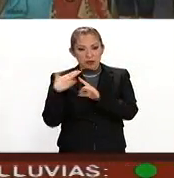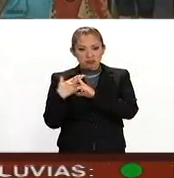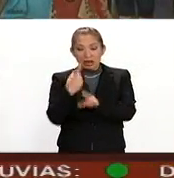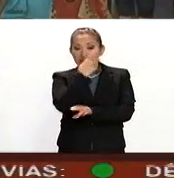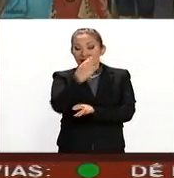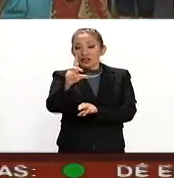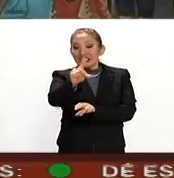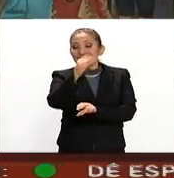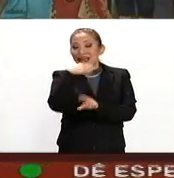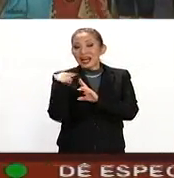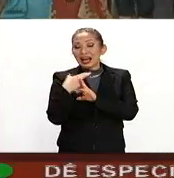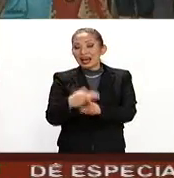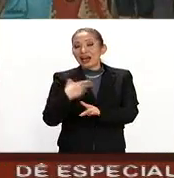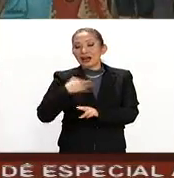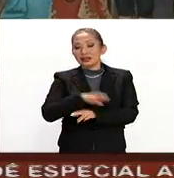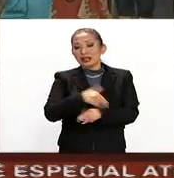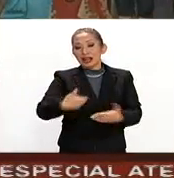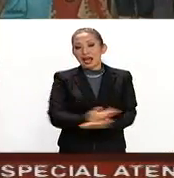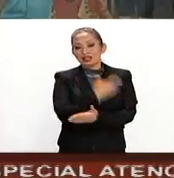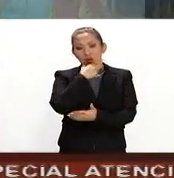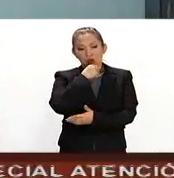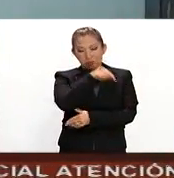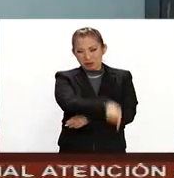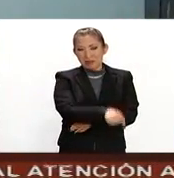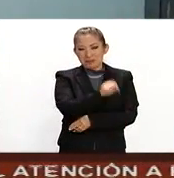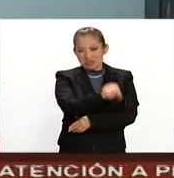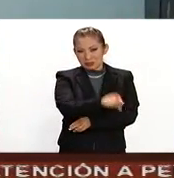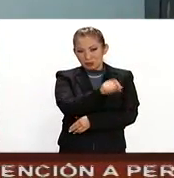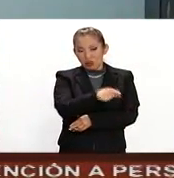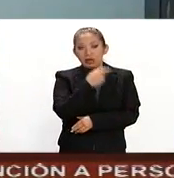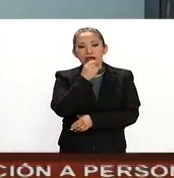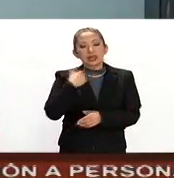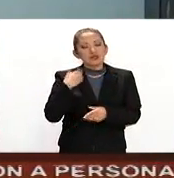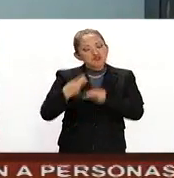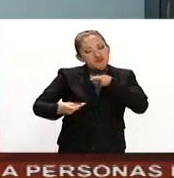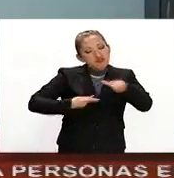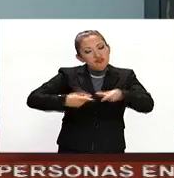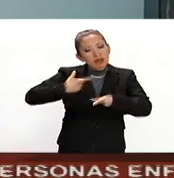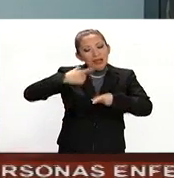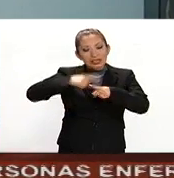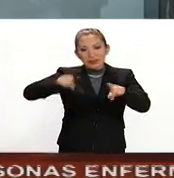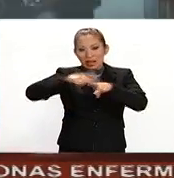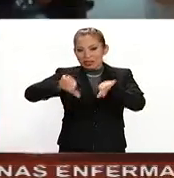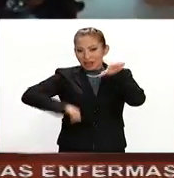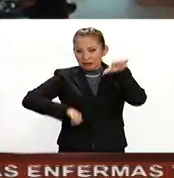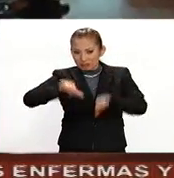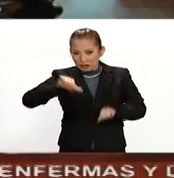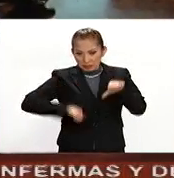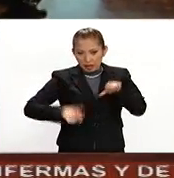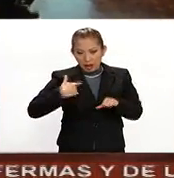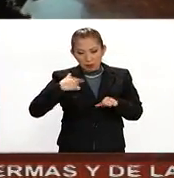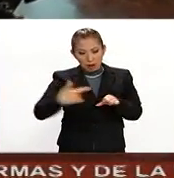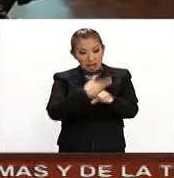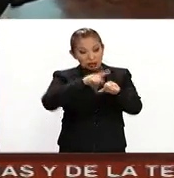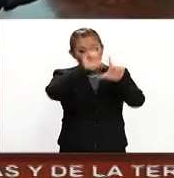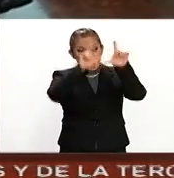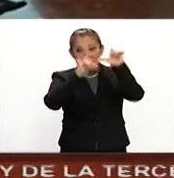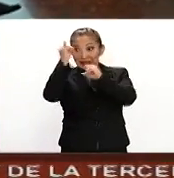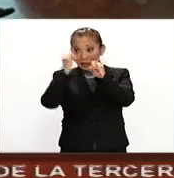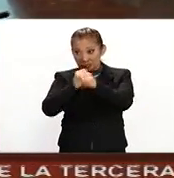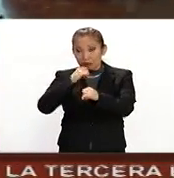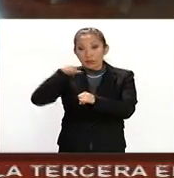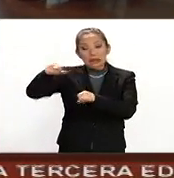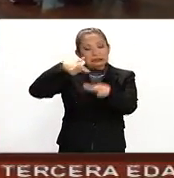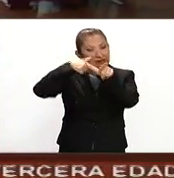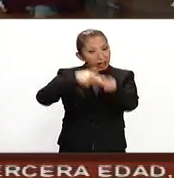el 130 aniversario del natalicio del artista, motivo por el cual se organiza una serie de actividades de carácter nacional e internacional